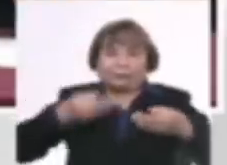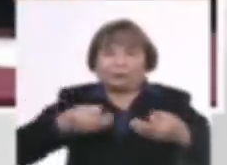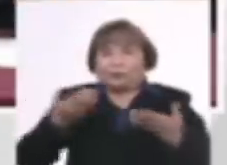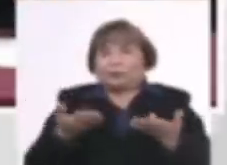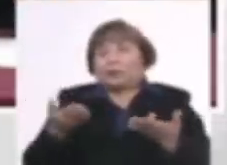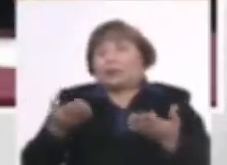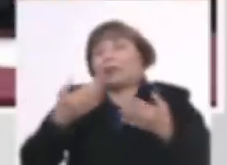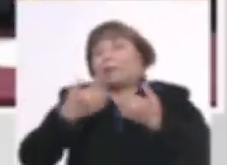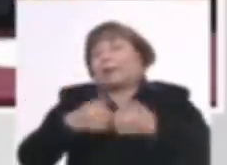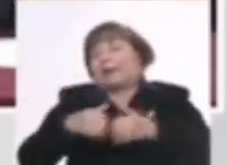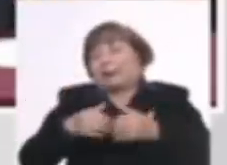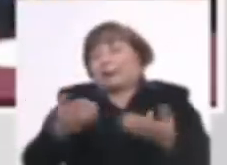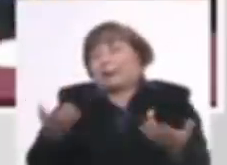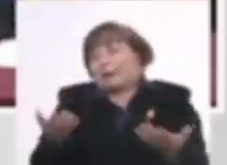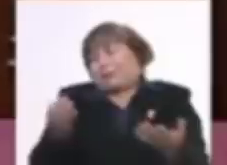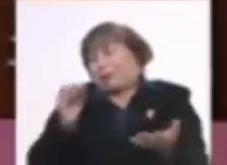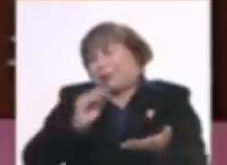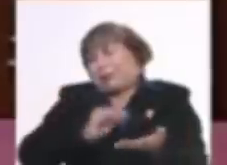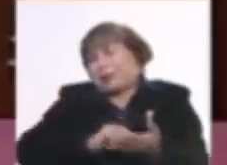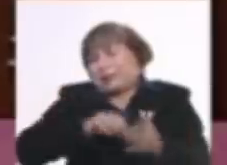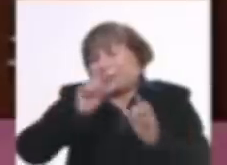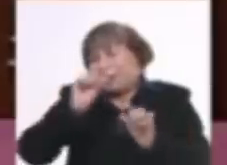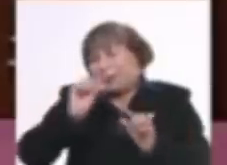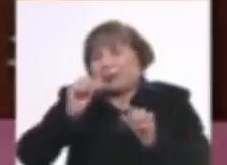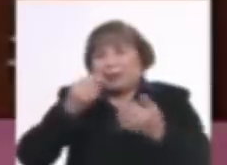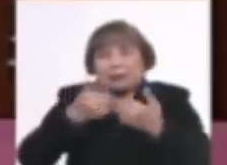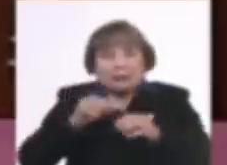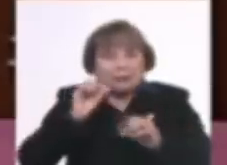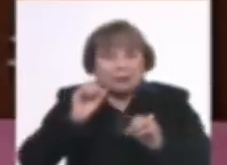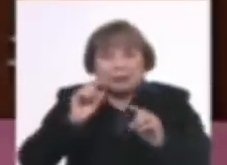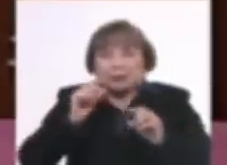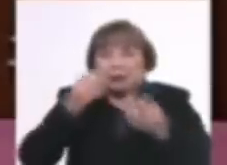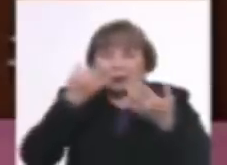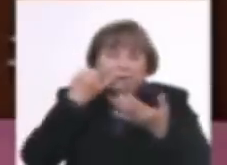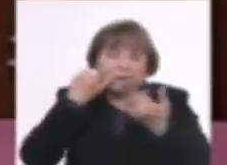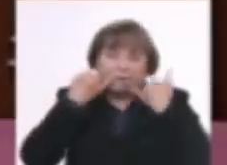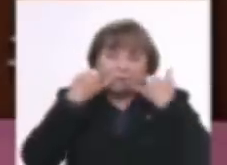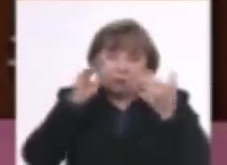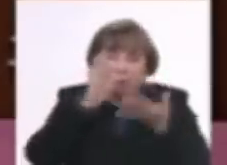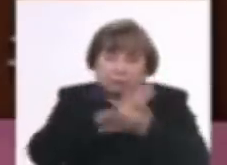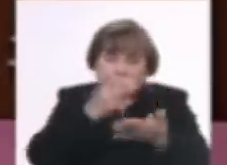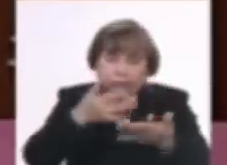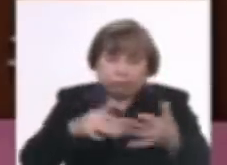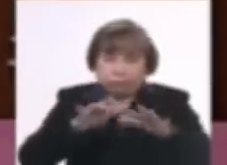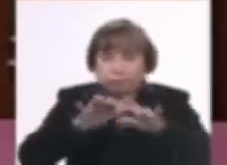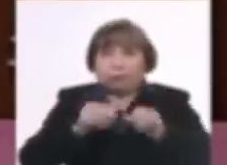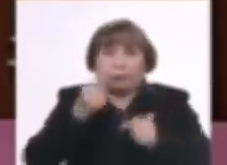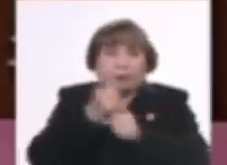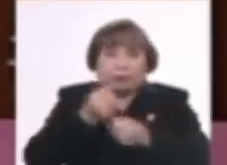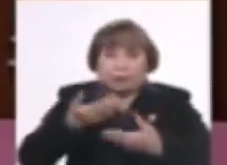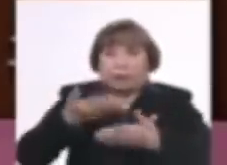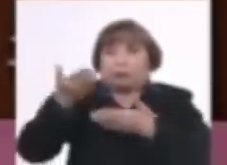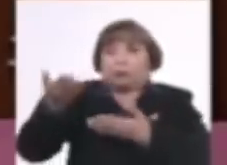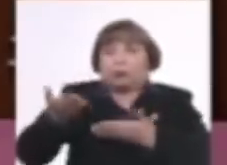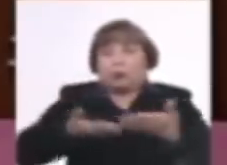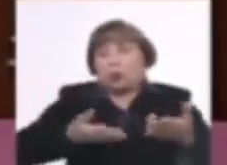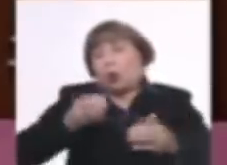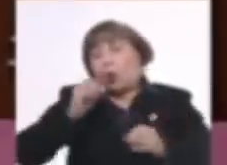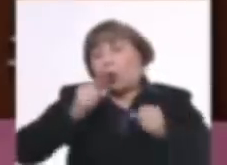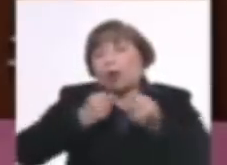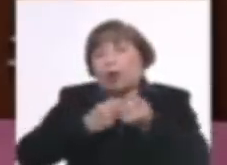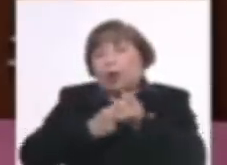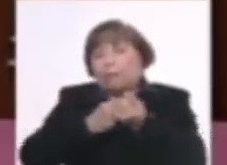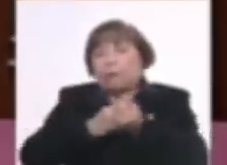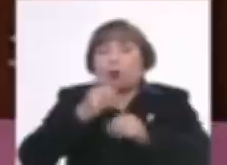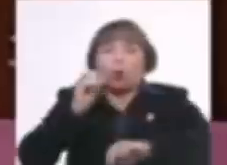qué empresa vas a hacer. Por más pequeño y minucioso que sea el informe, uno sabe a qué empresa estás brindando o el apoyo